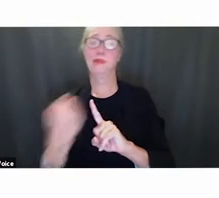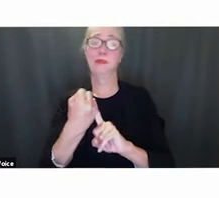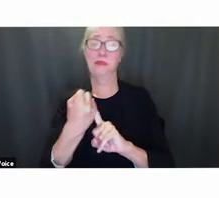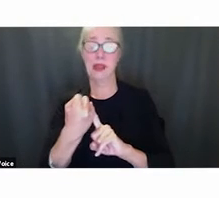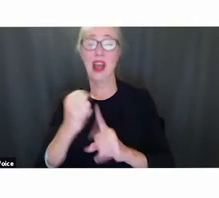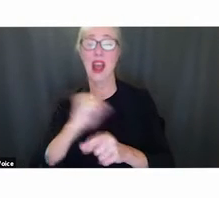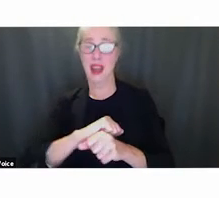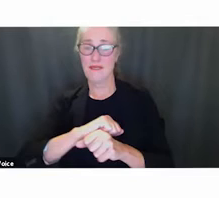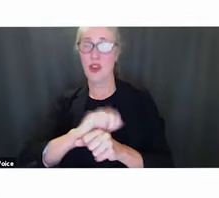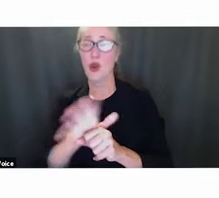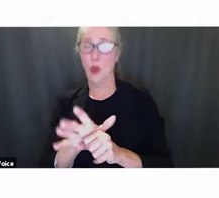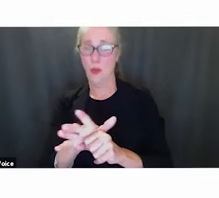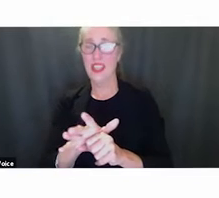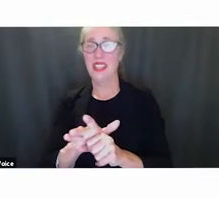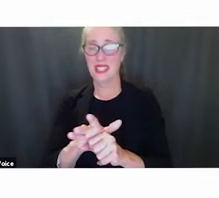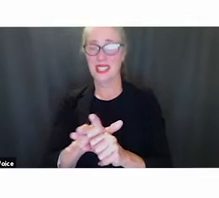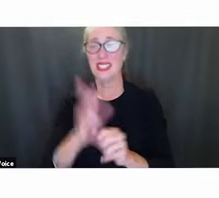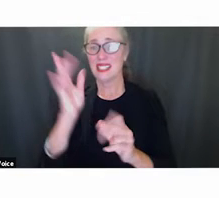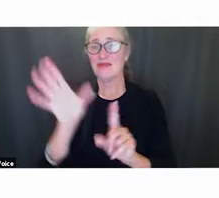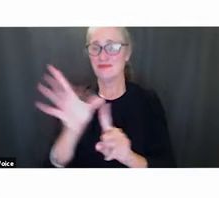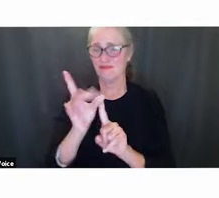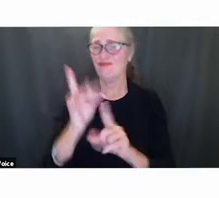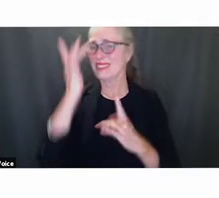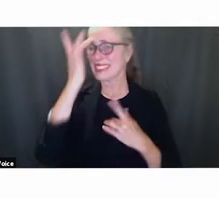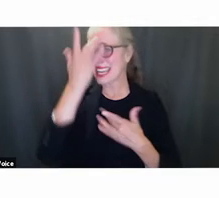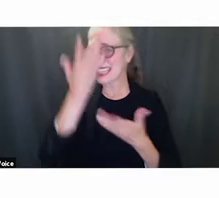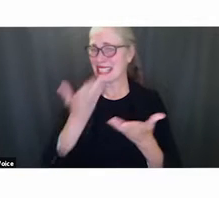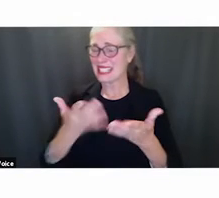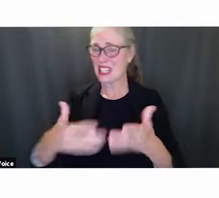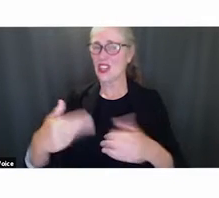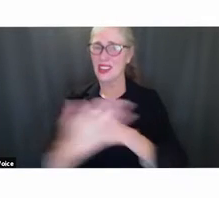nación. Así que, una vez más,